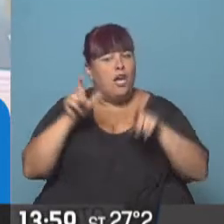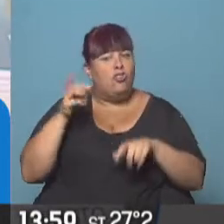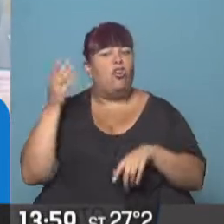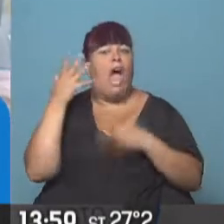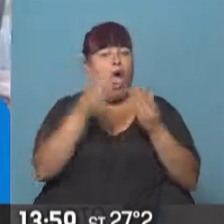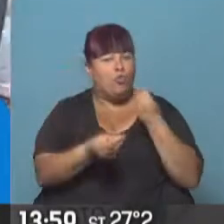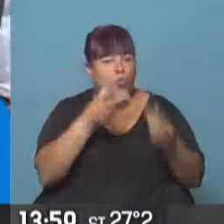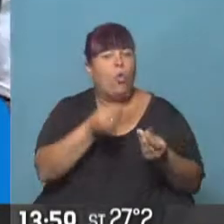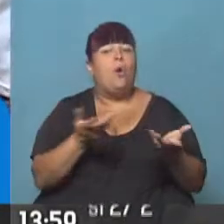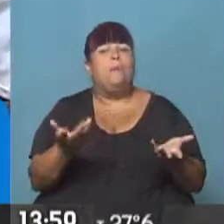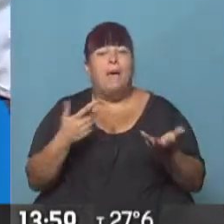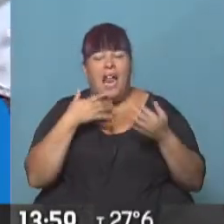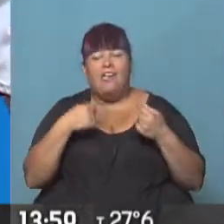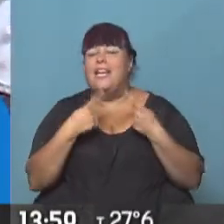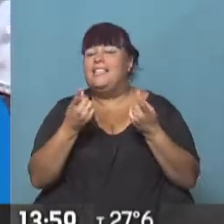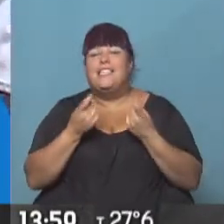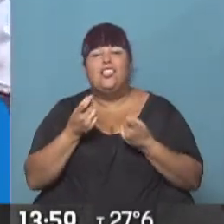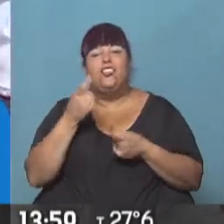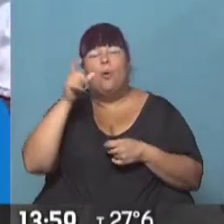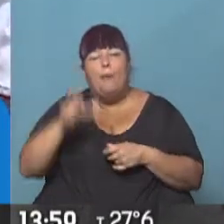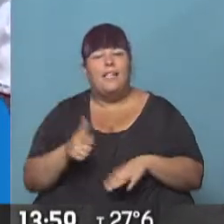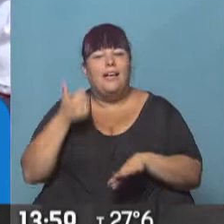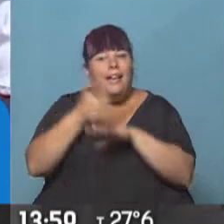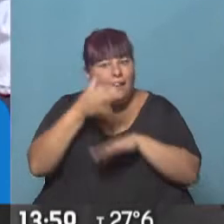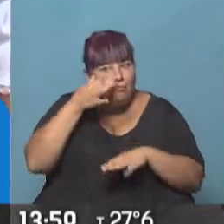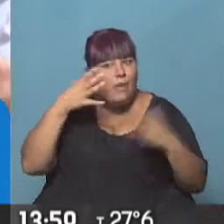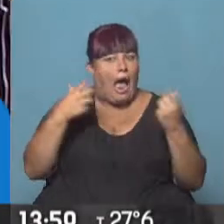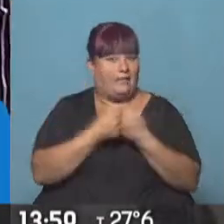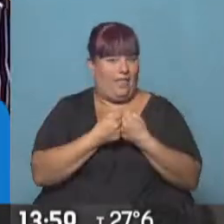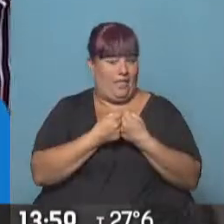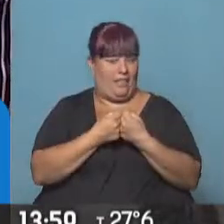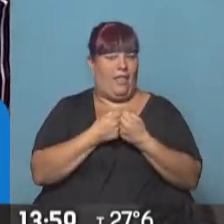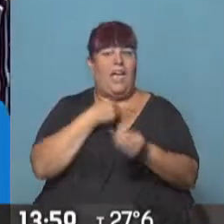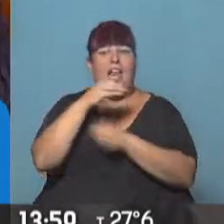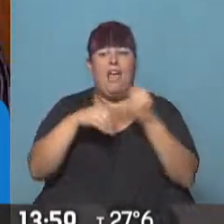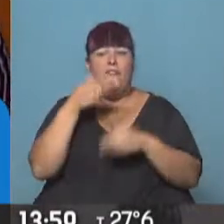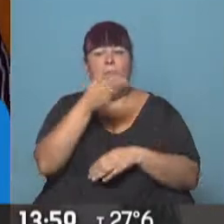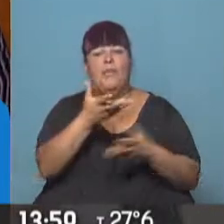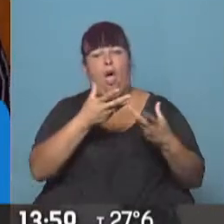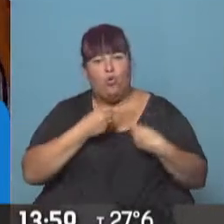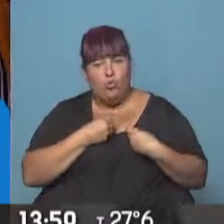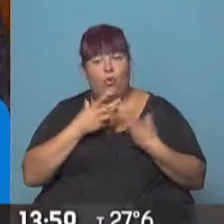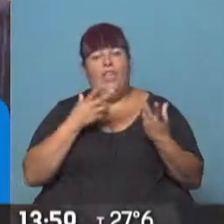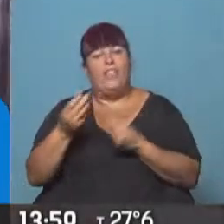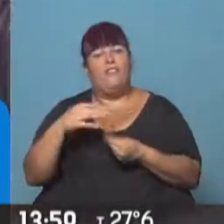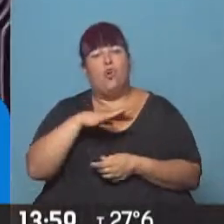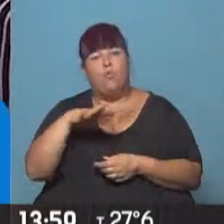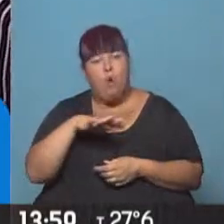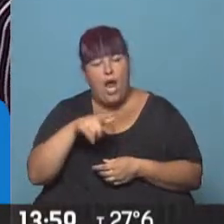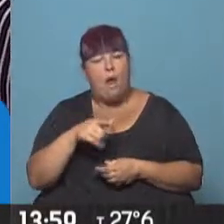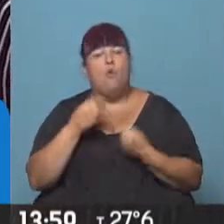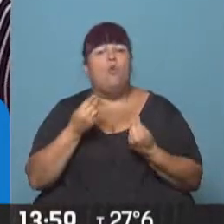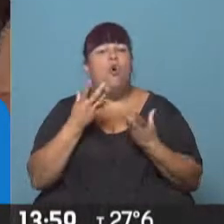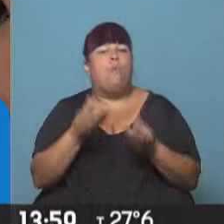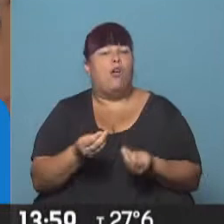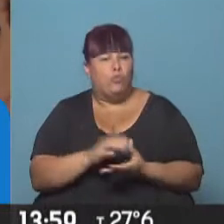asistió a Isabel, pero lo que realmente necesitamos es que hayan presenciado el hecho en sí. Los familiares vienen a pedir ayuda aquí a la Defensoría del Pueblo. ¿Cómo se